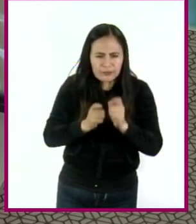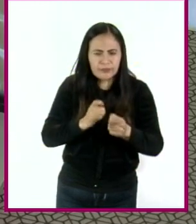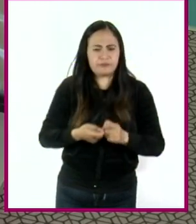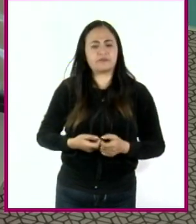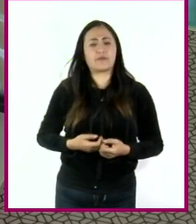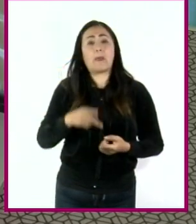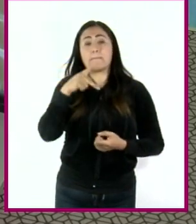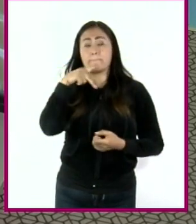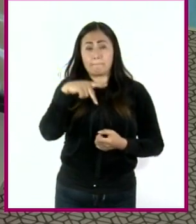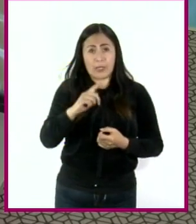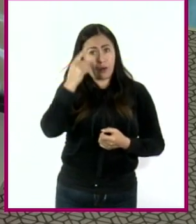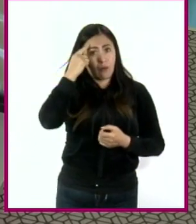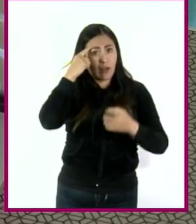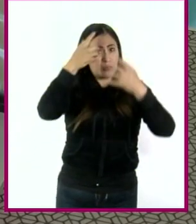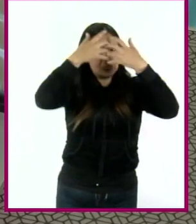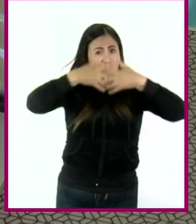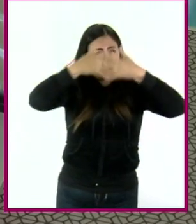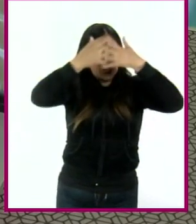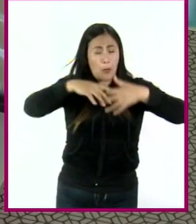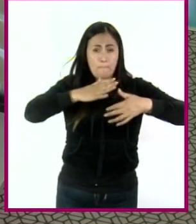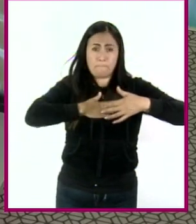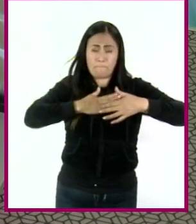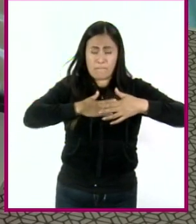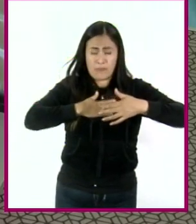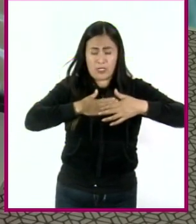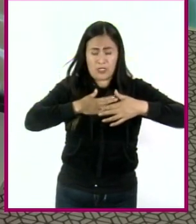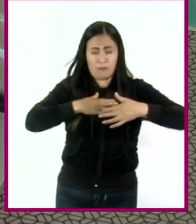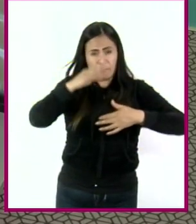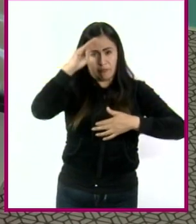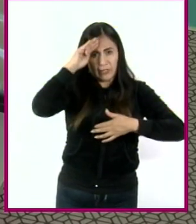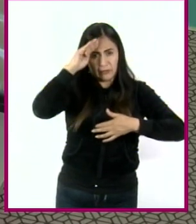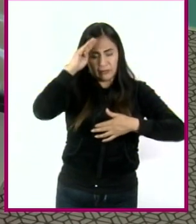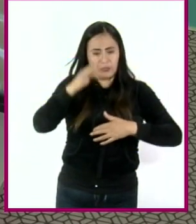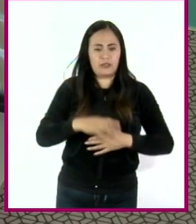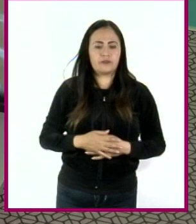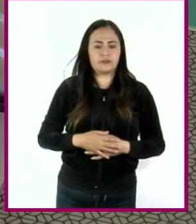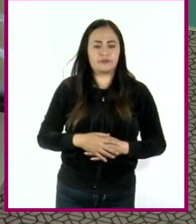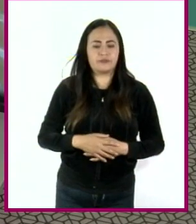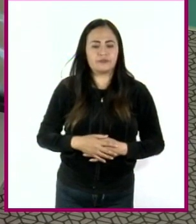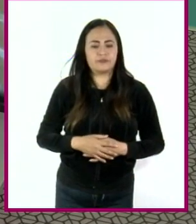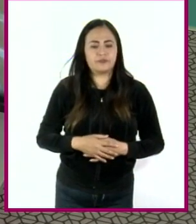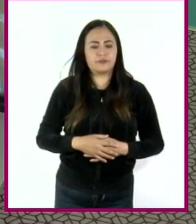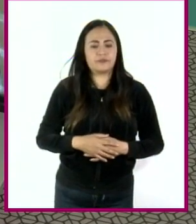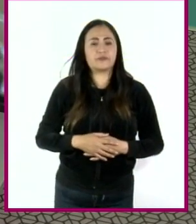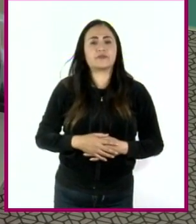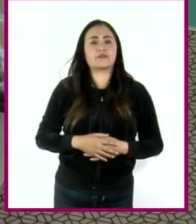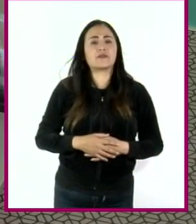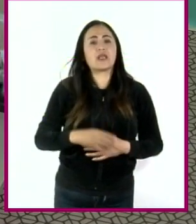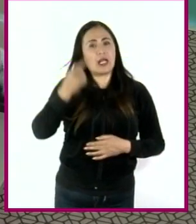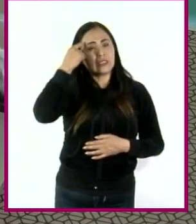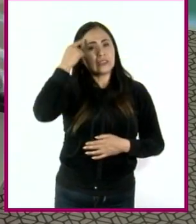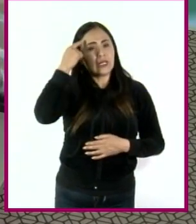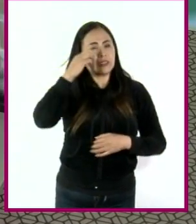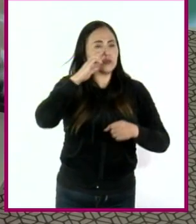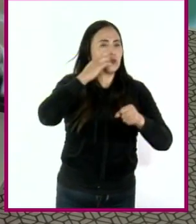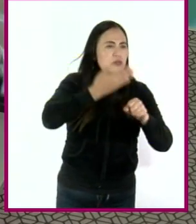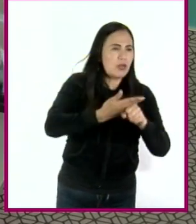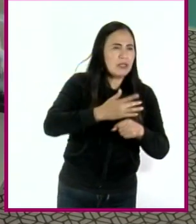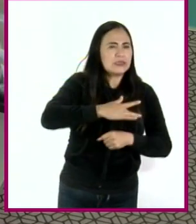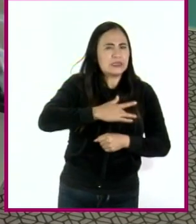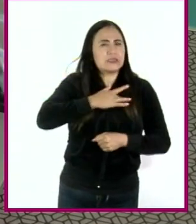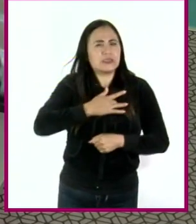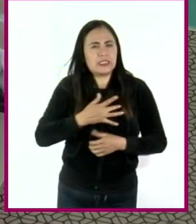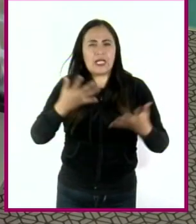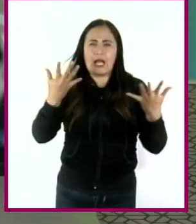un pensamiento materialista como el mío, pues es el responsable de todo lo que hacemos, lo que pensamos, lo que sentimos,